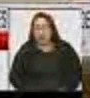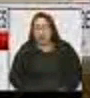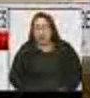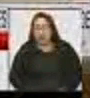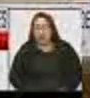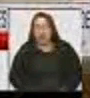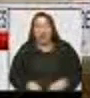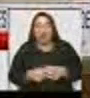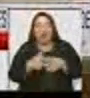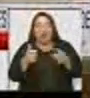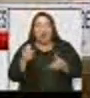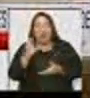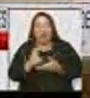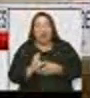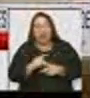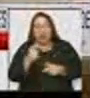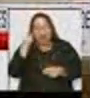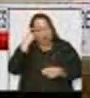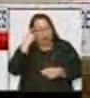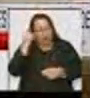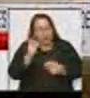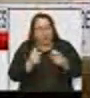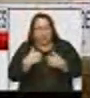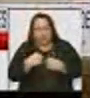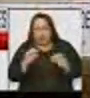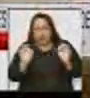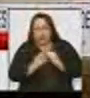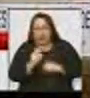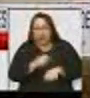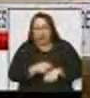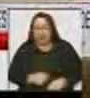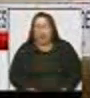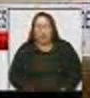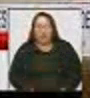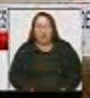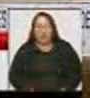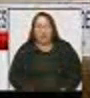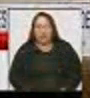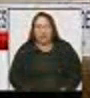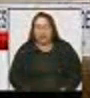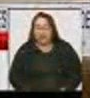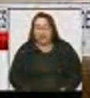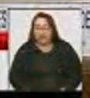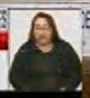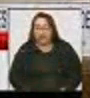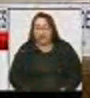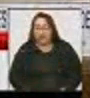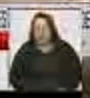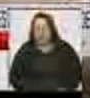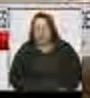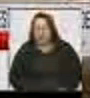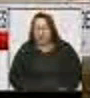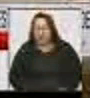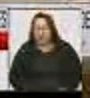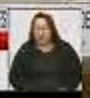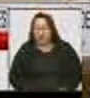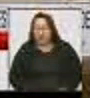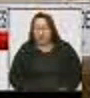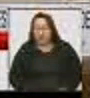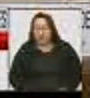grandes capitalistas, pero no pensando en el afiliado en ningún momento. Ahora, yo quisiera hacer algunas preguntas,